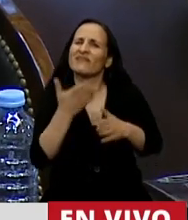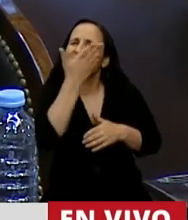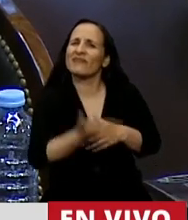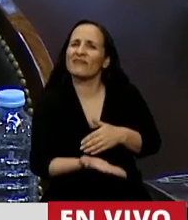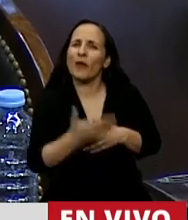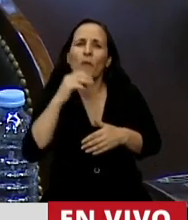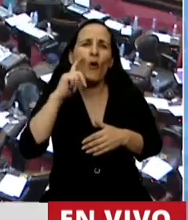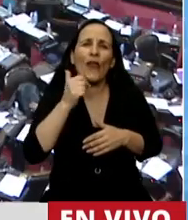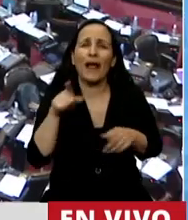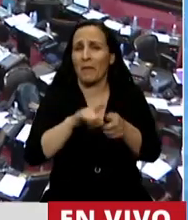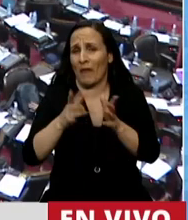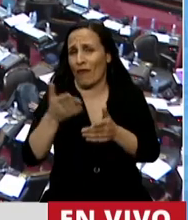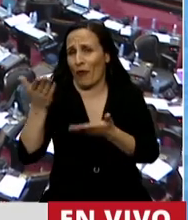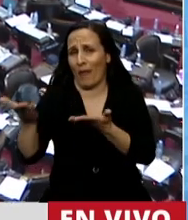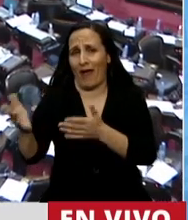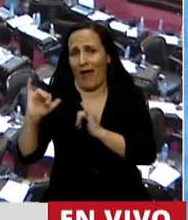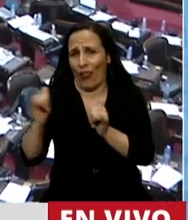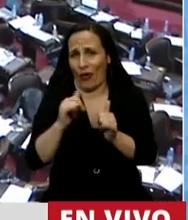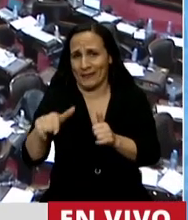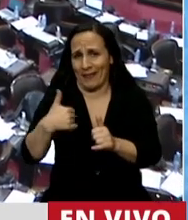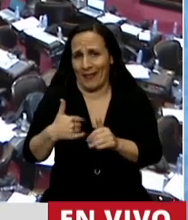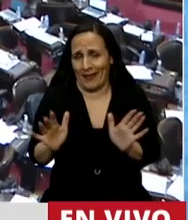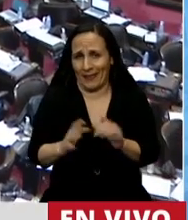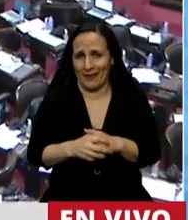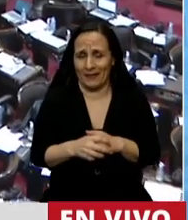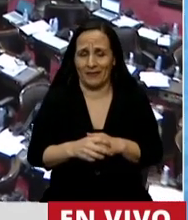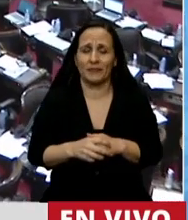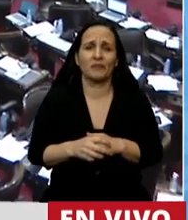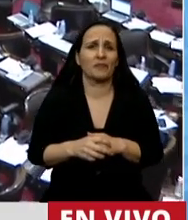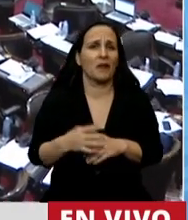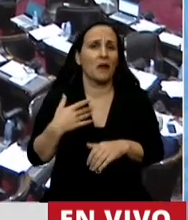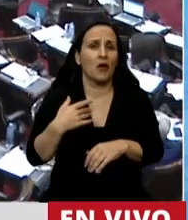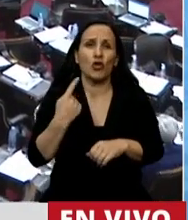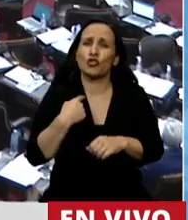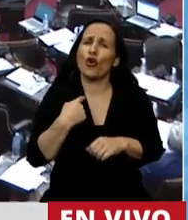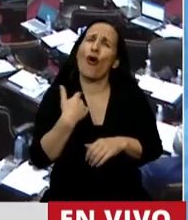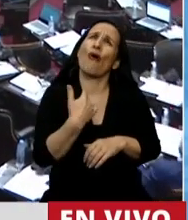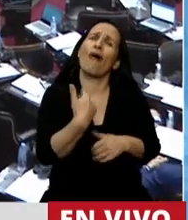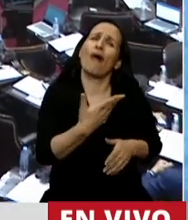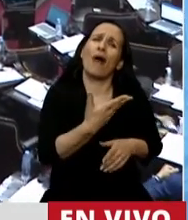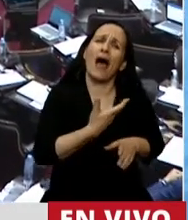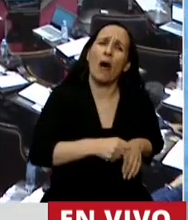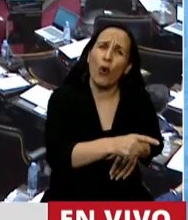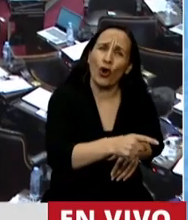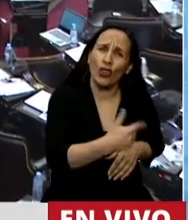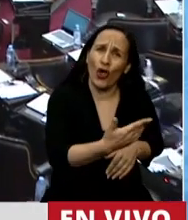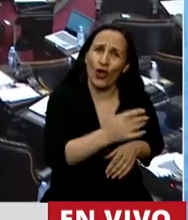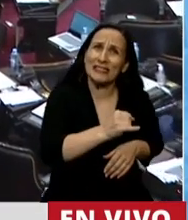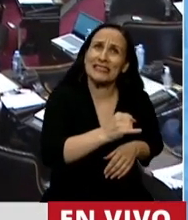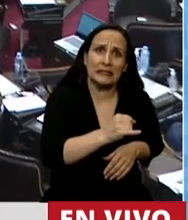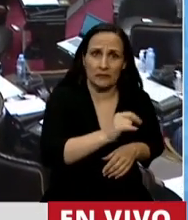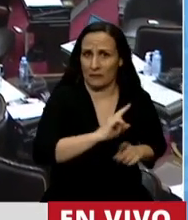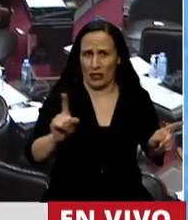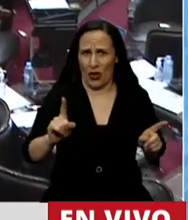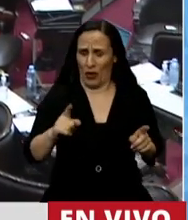muchas adolescentes en la Argentina. En primer lugar, debo decir que no estoy a favor del aborto. Es más, creo que nadie de los que está en